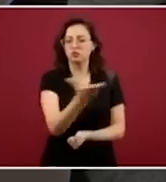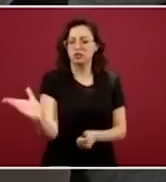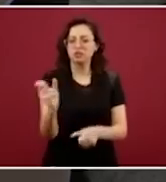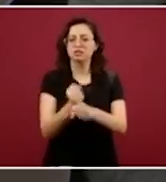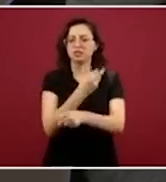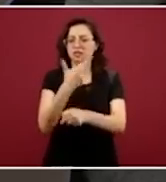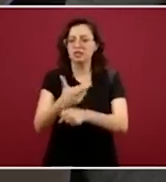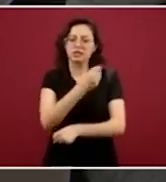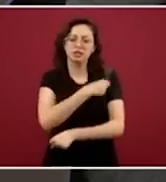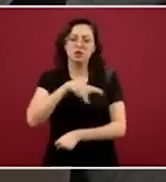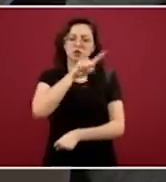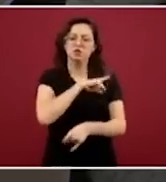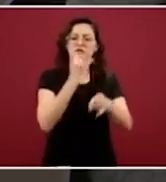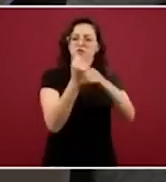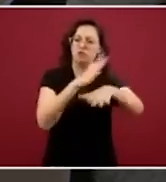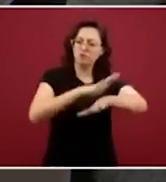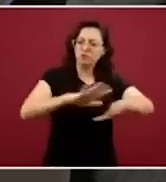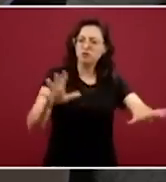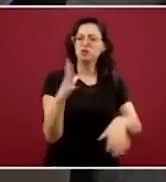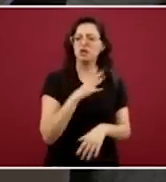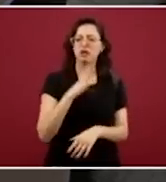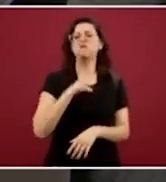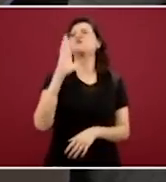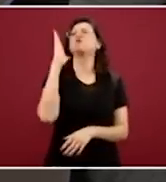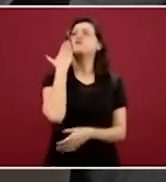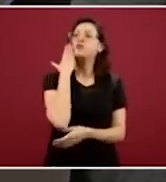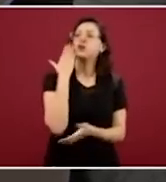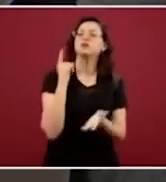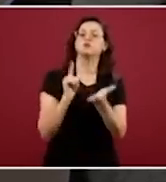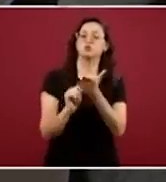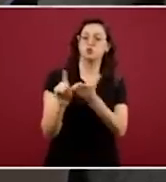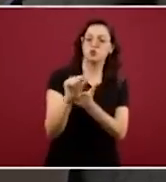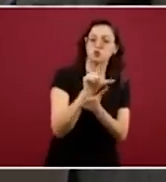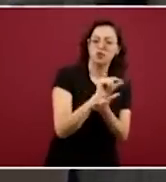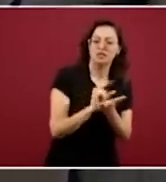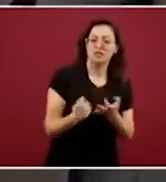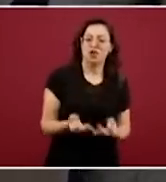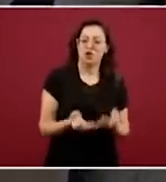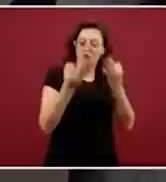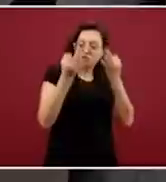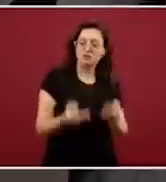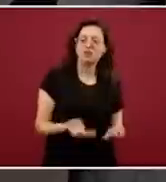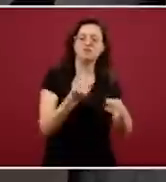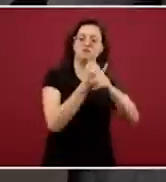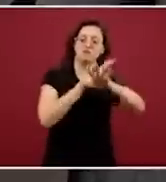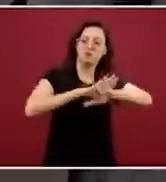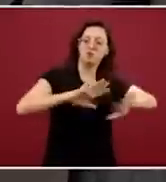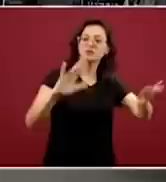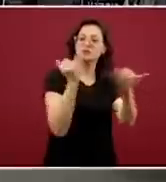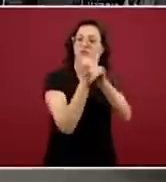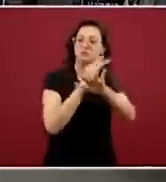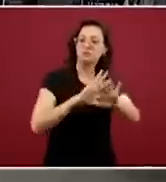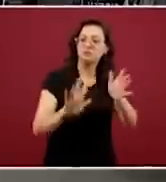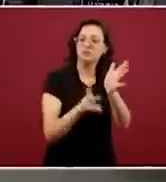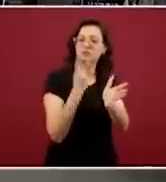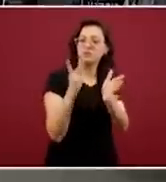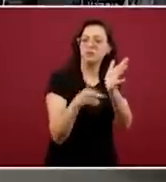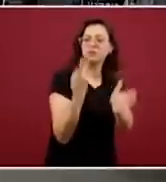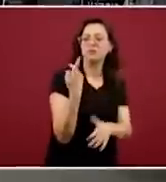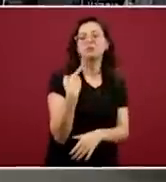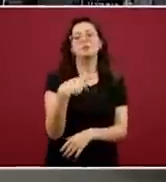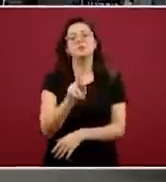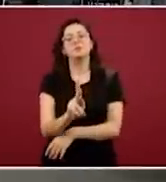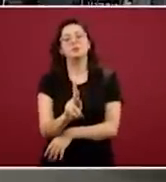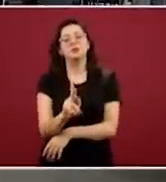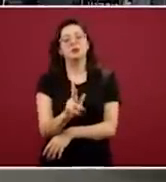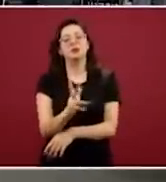de información a través de Facebook, de Twitter, cuentas oficiales en donde dan a conocer la información que aquí se da, pero la